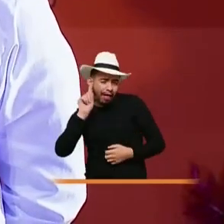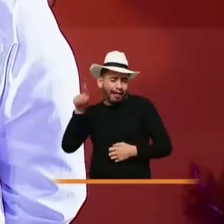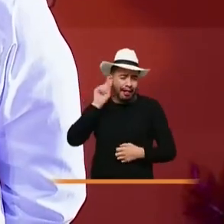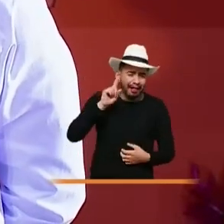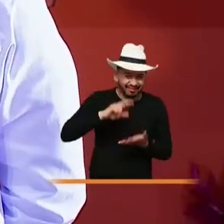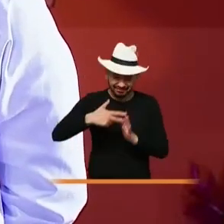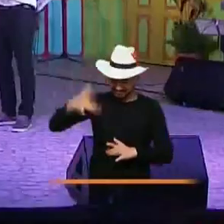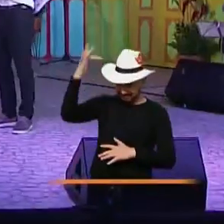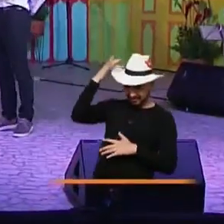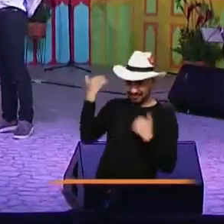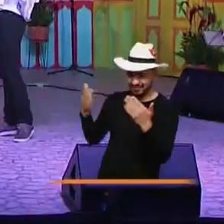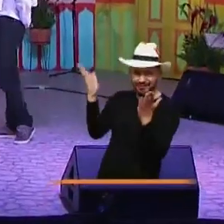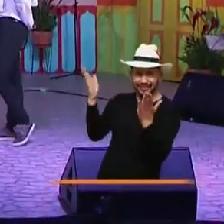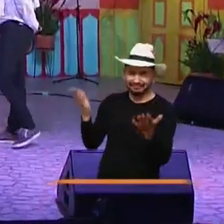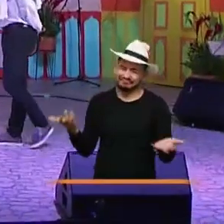complicadas